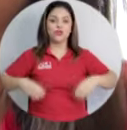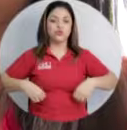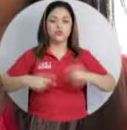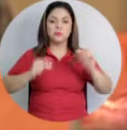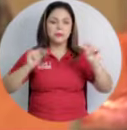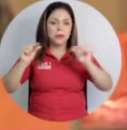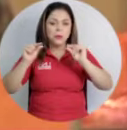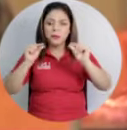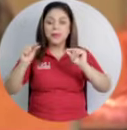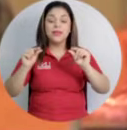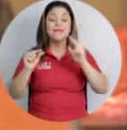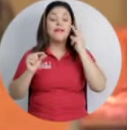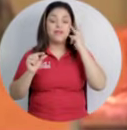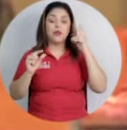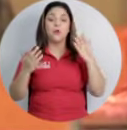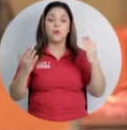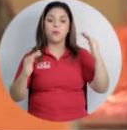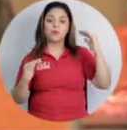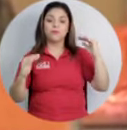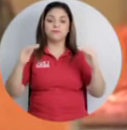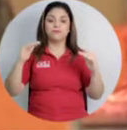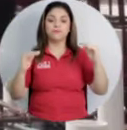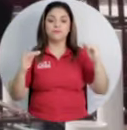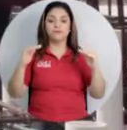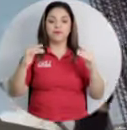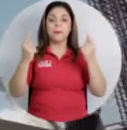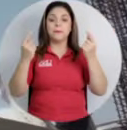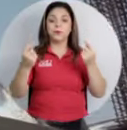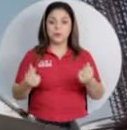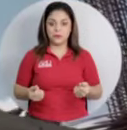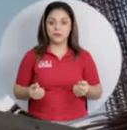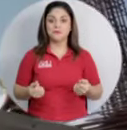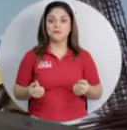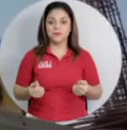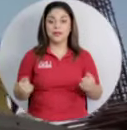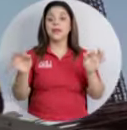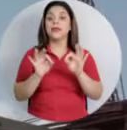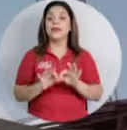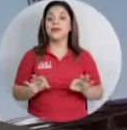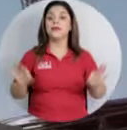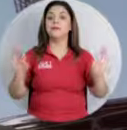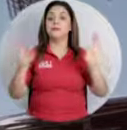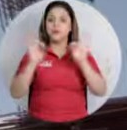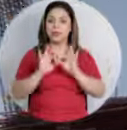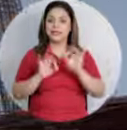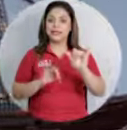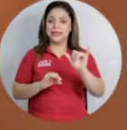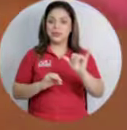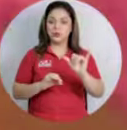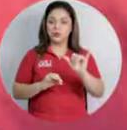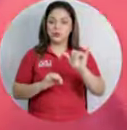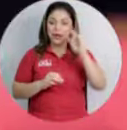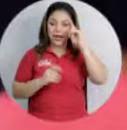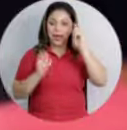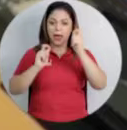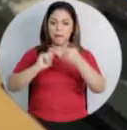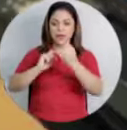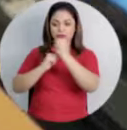Y verán cómo se equilibran los presupuestos. O sea, es fundamental, o sea, en esa reestructuración,